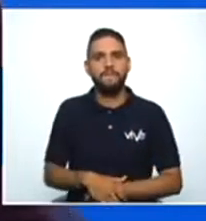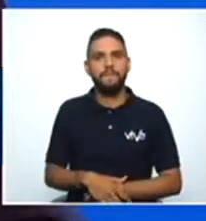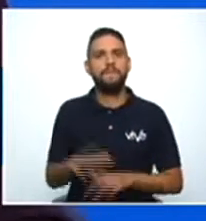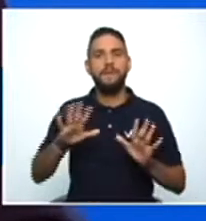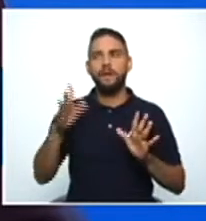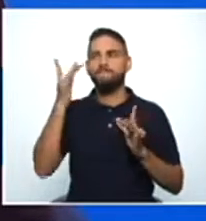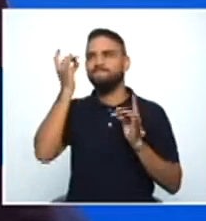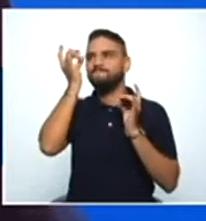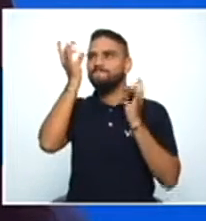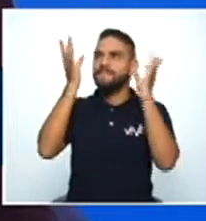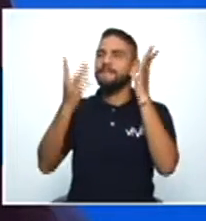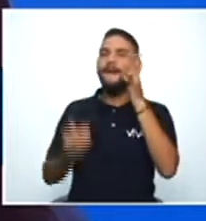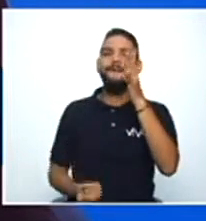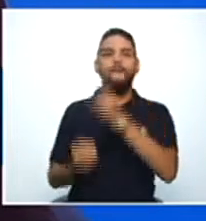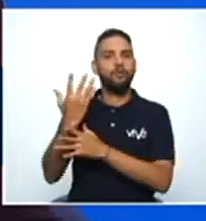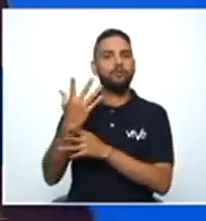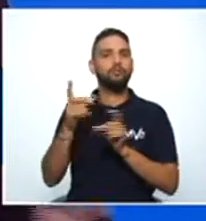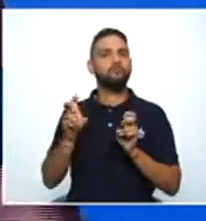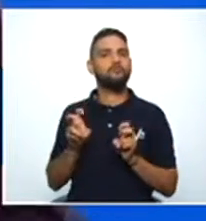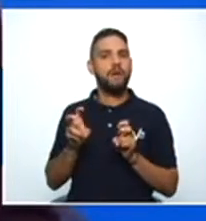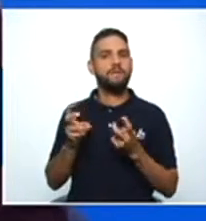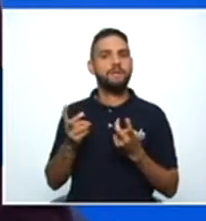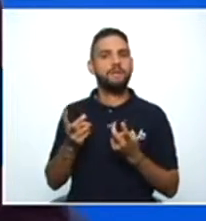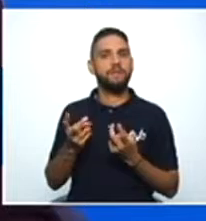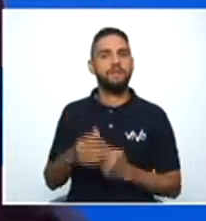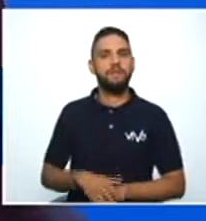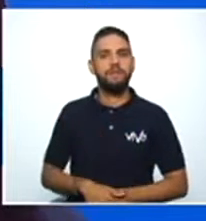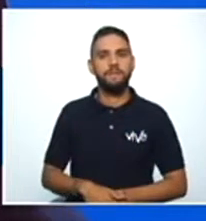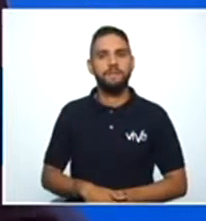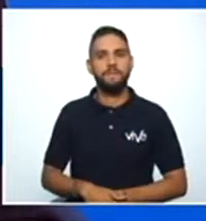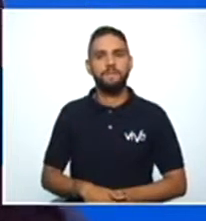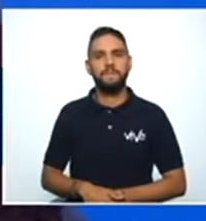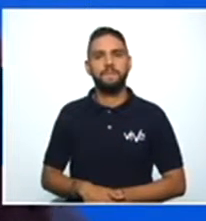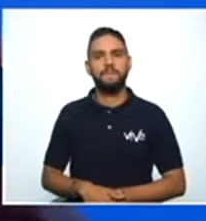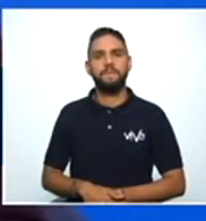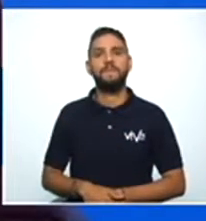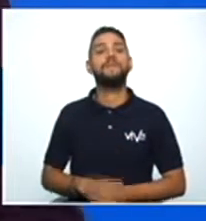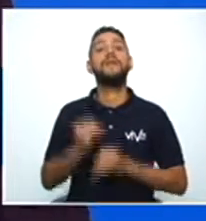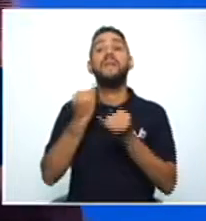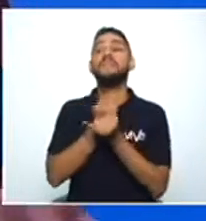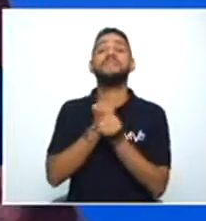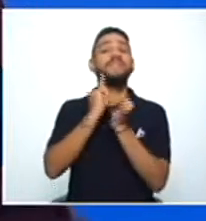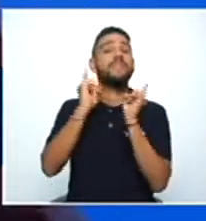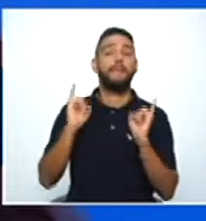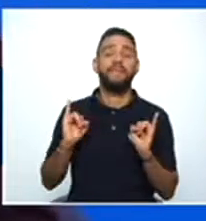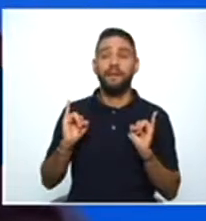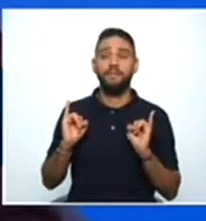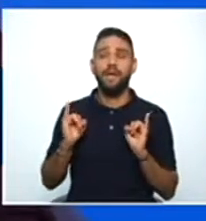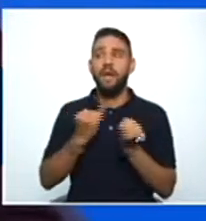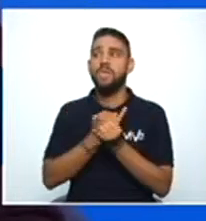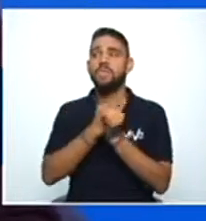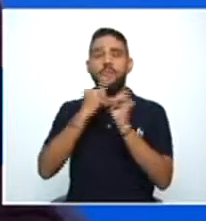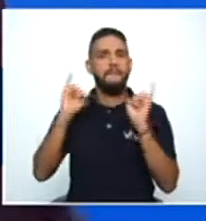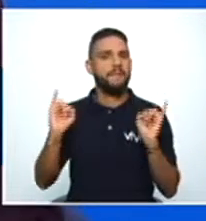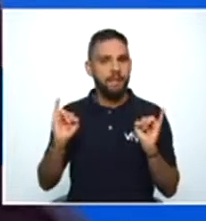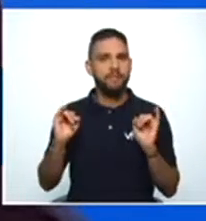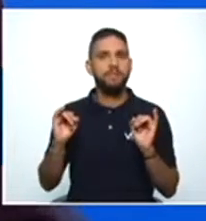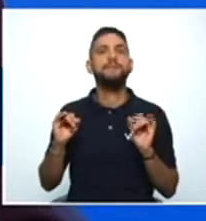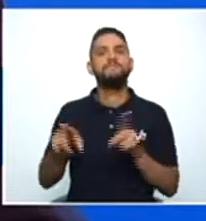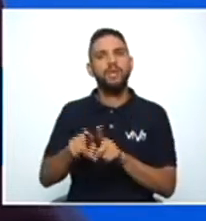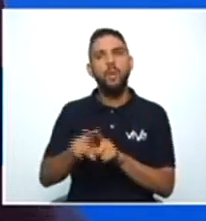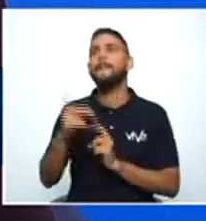creación dentro del punto de vista también de categorías y en ese sentido cuando hablamos soberanía es preciso hacer referencia de términos